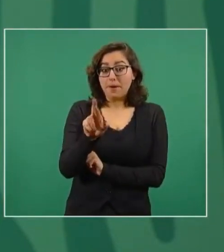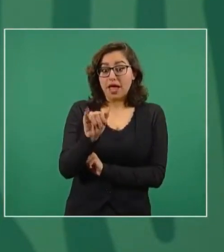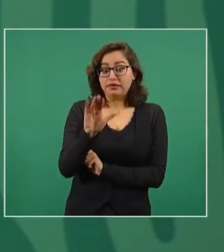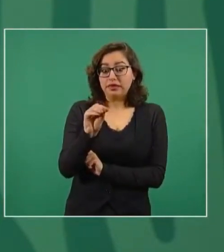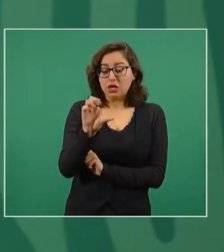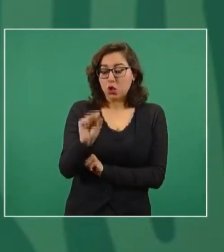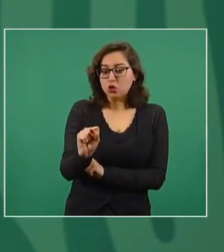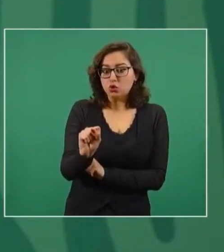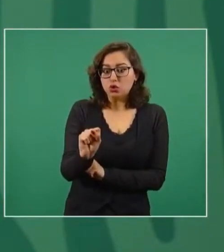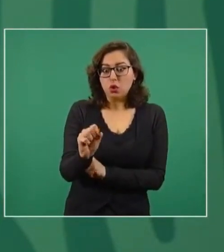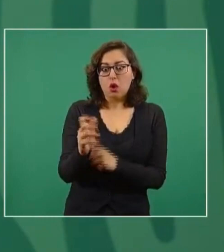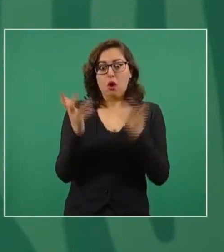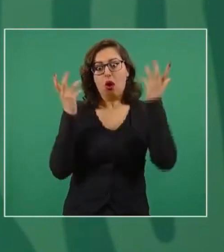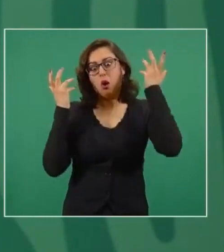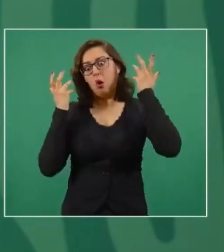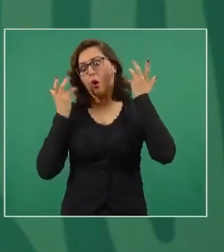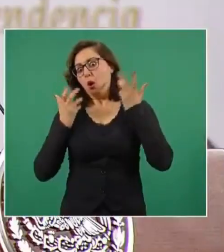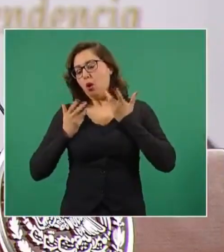datos